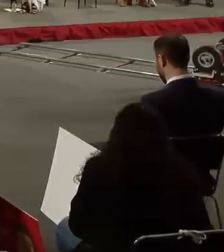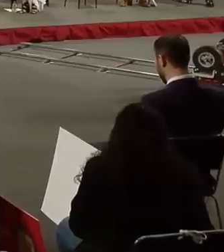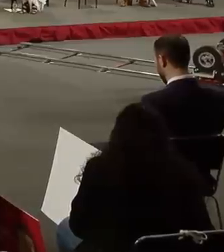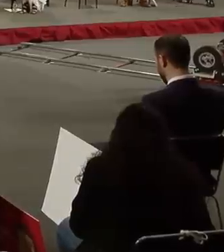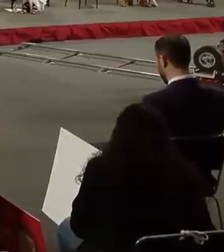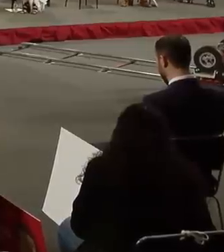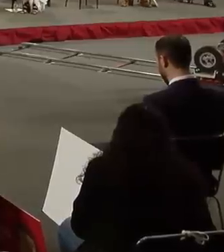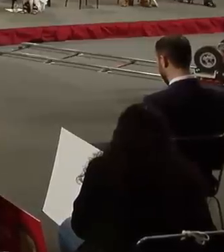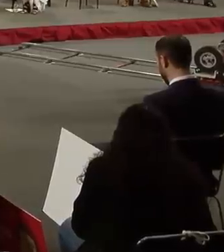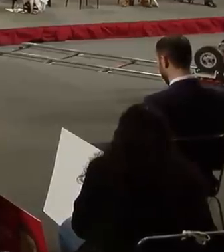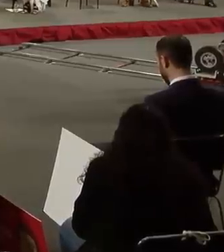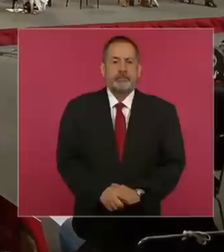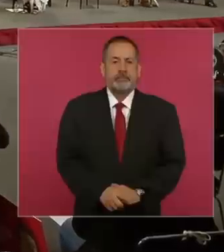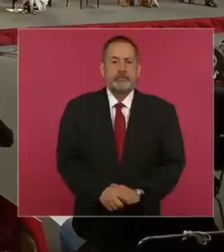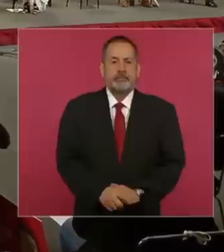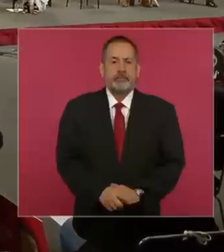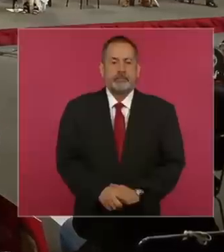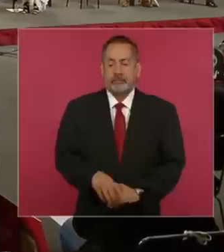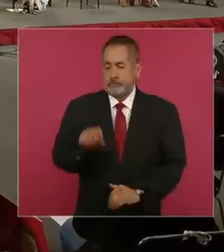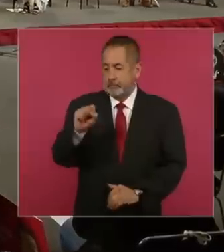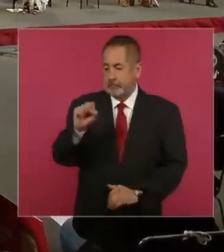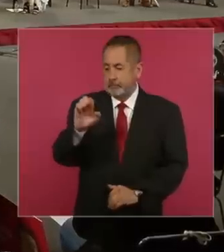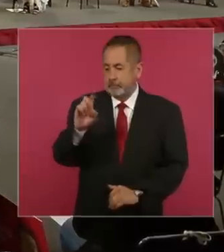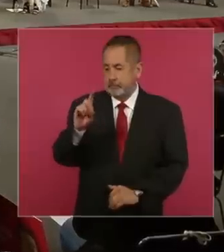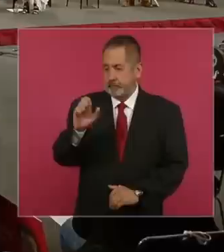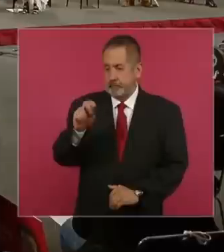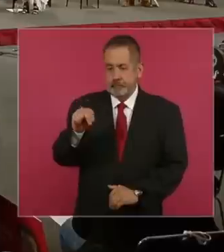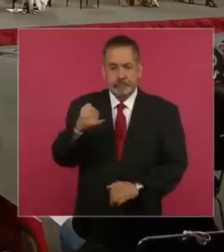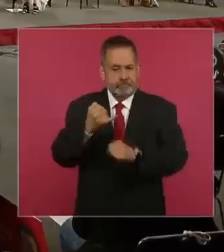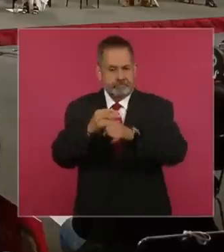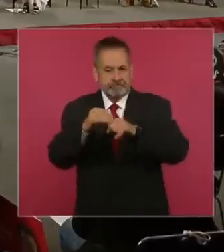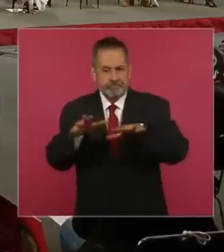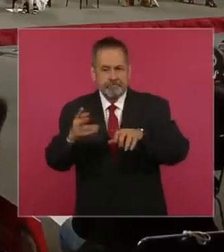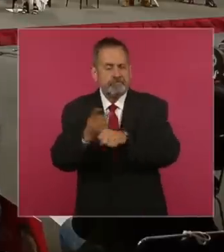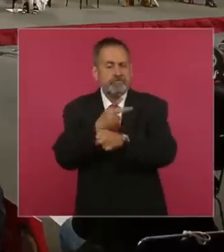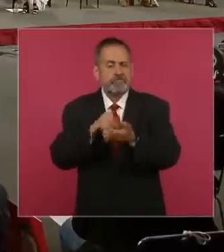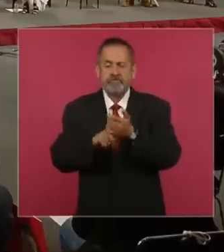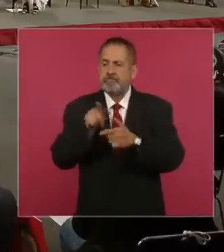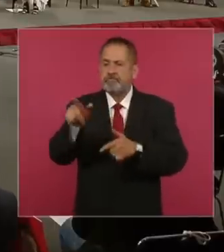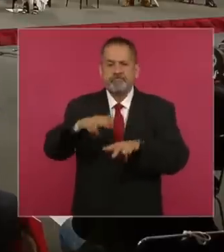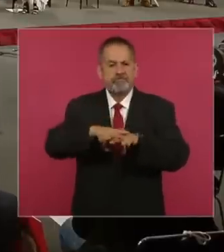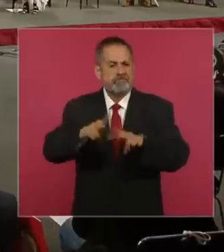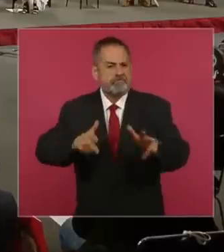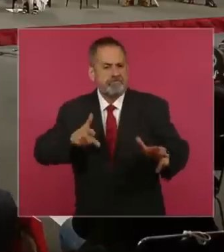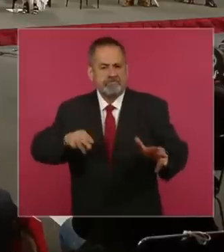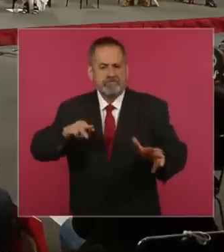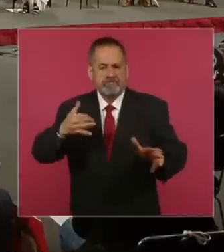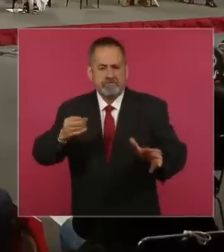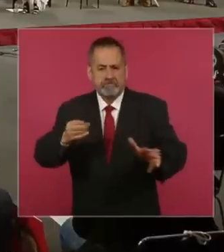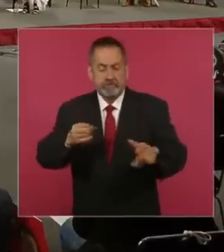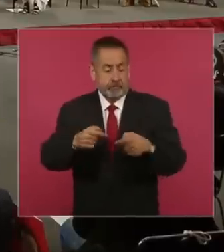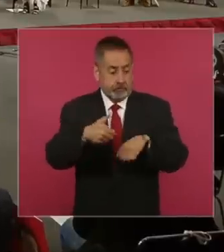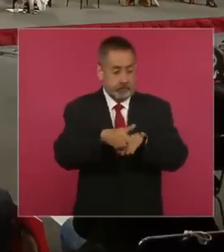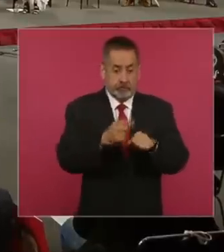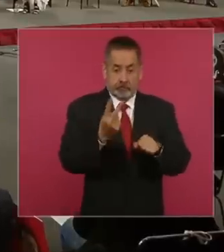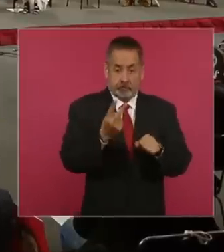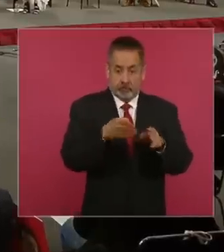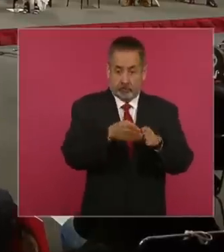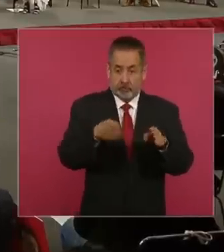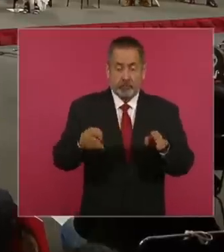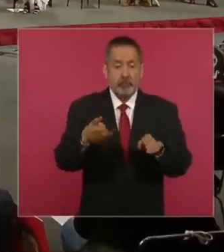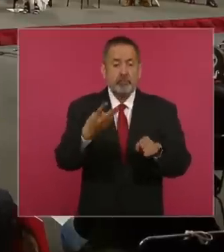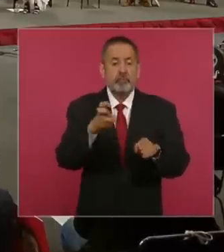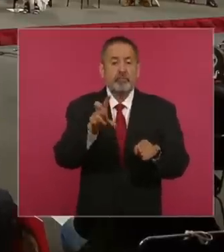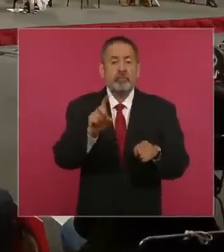informarles cómo vamos en el tramo número 2 El tramo que se compone de 234 kilómetros de vía,